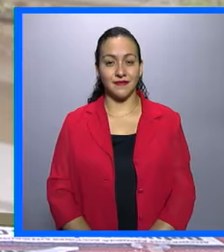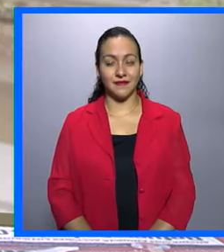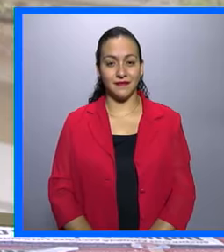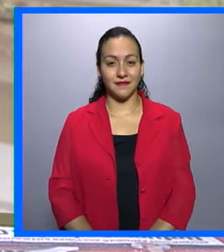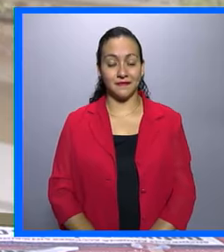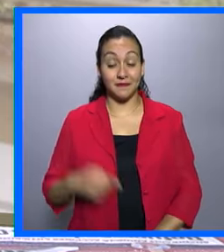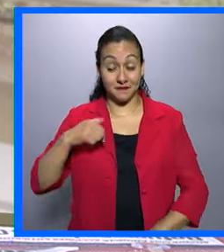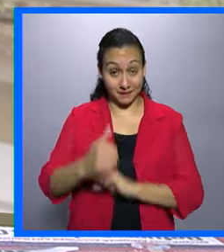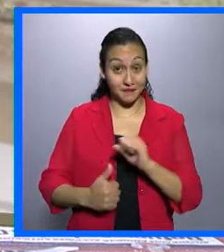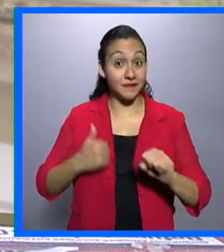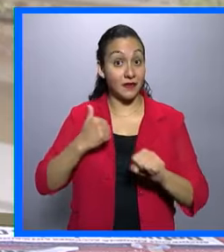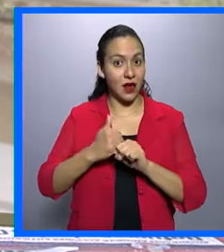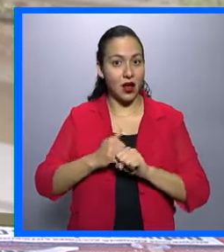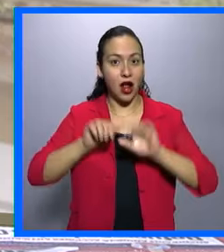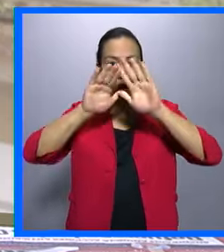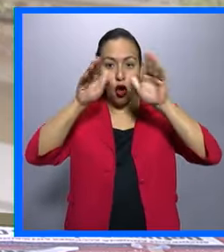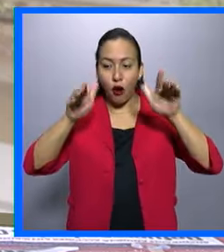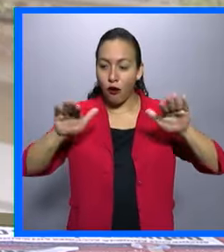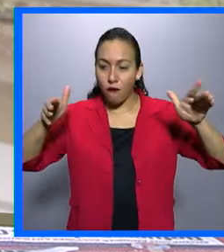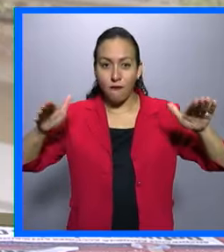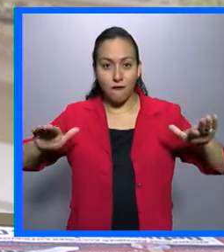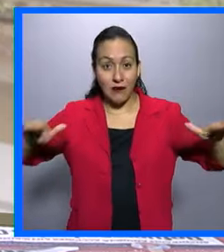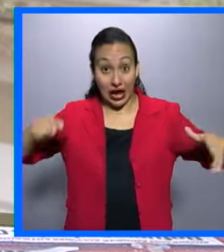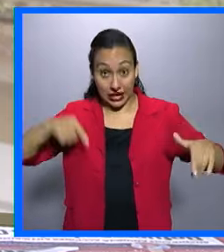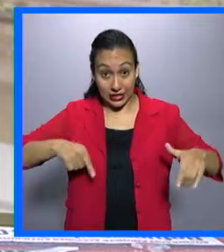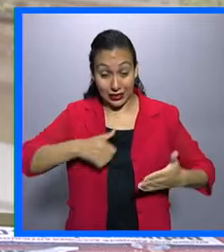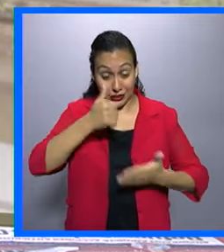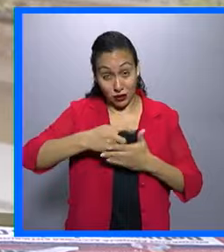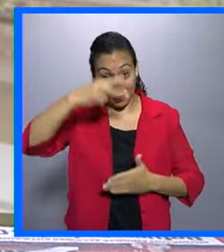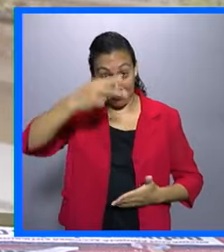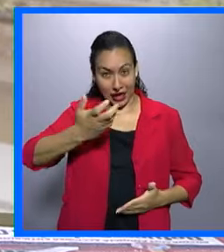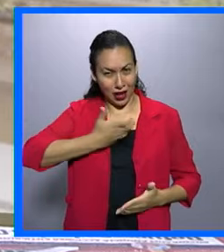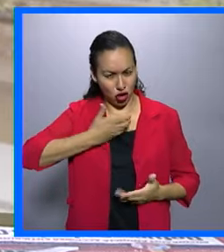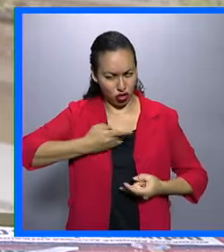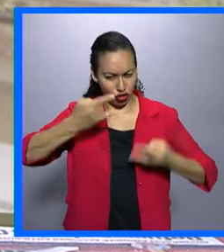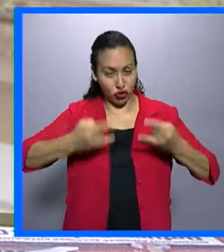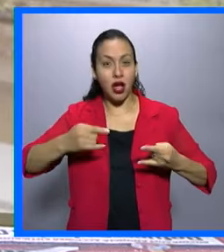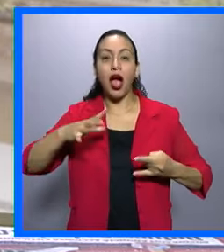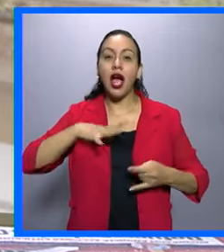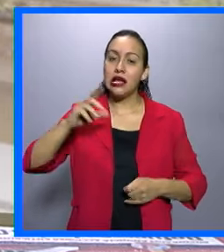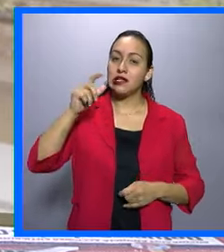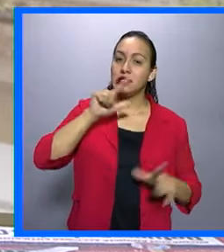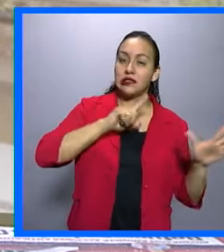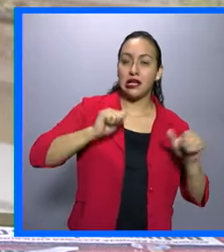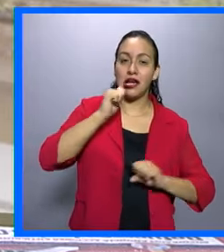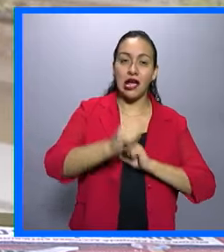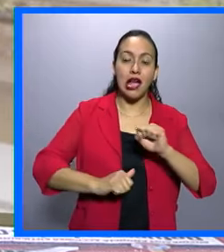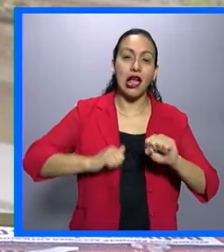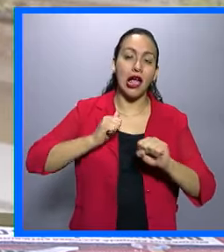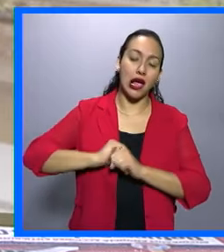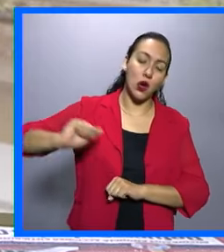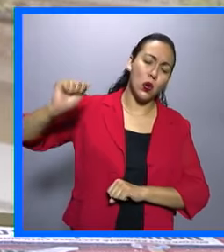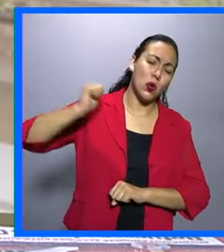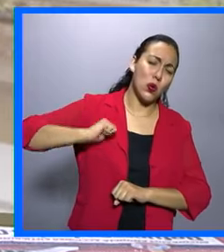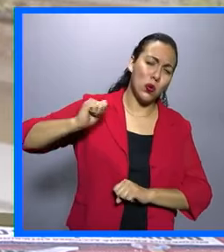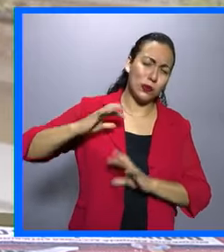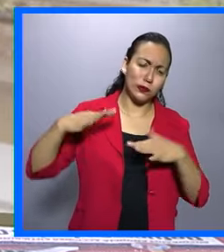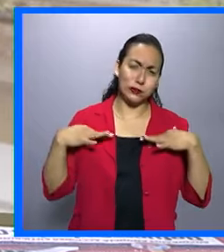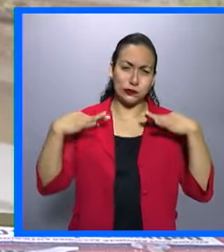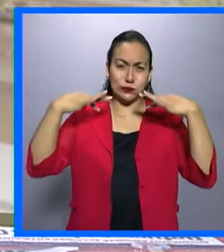Y este año la mega ofrenda en el Zócalo de la Ciudad de México está inspirada en los 700 años de la fundación de Tenochtitlán y